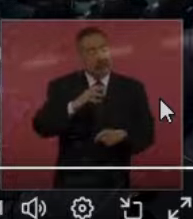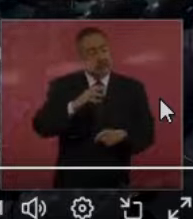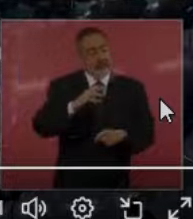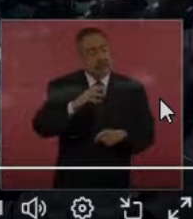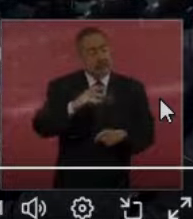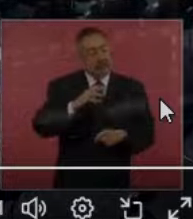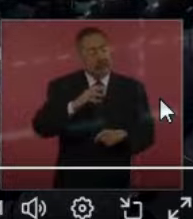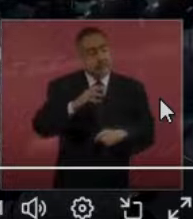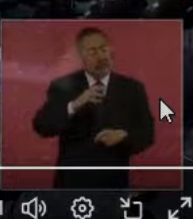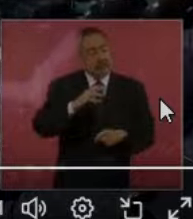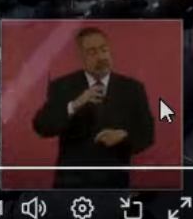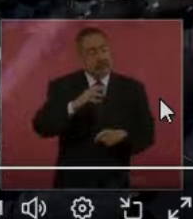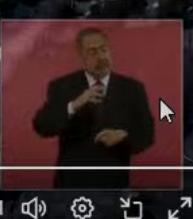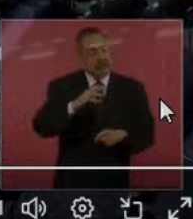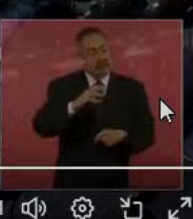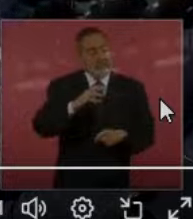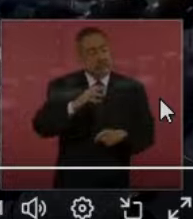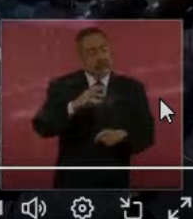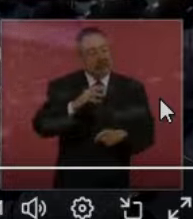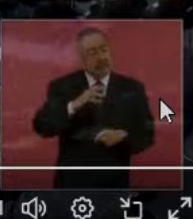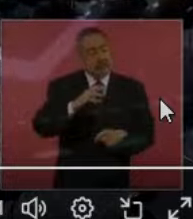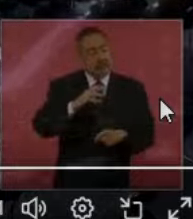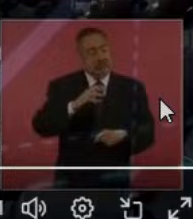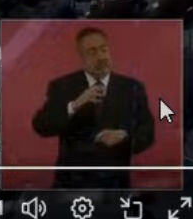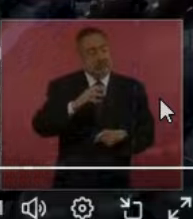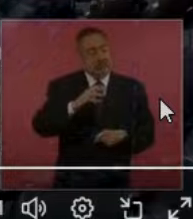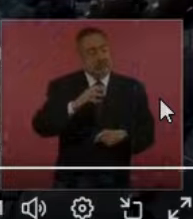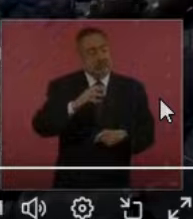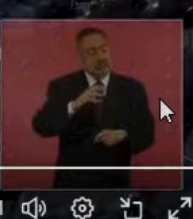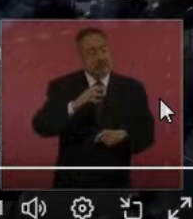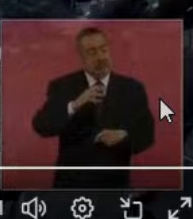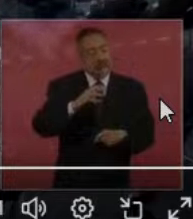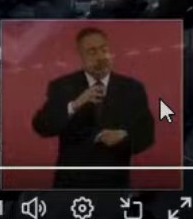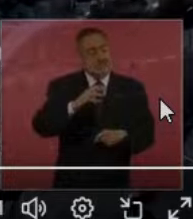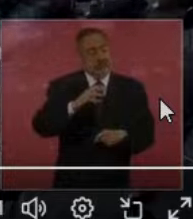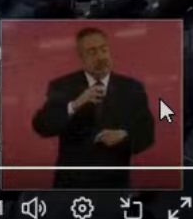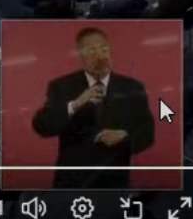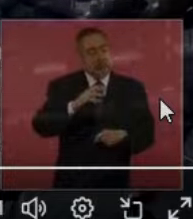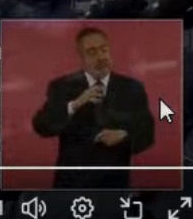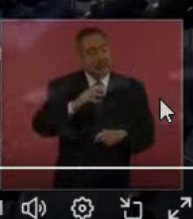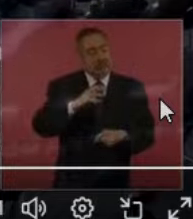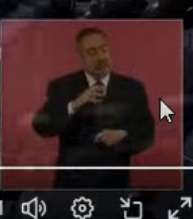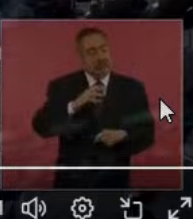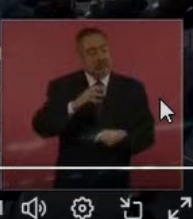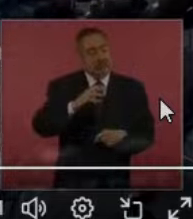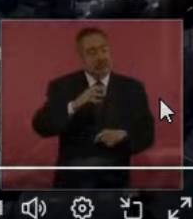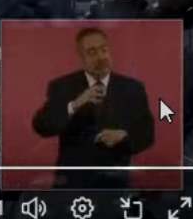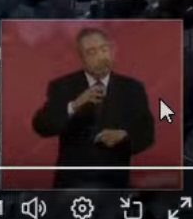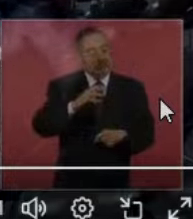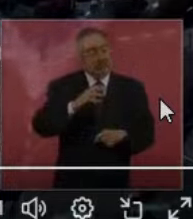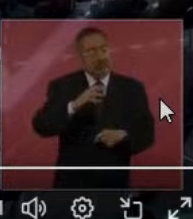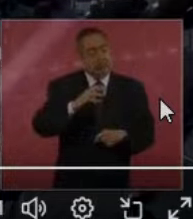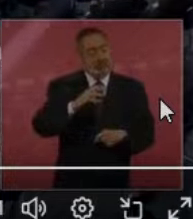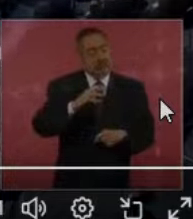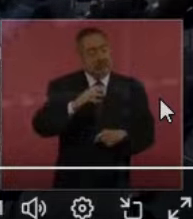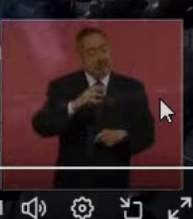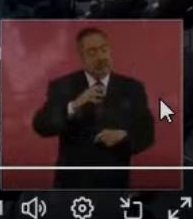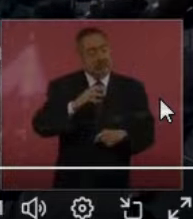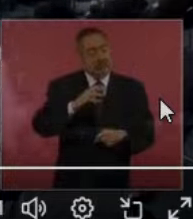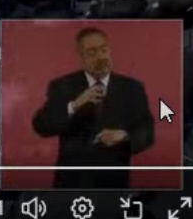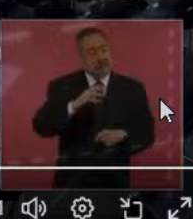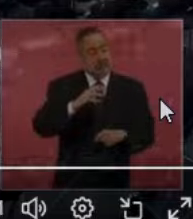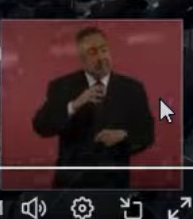va a estar eh manejando el banco de México qué mejor que lo maneje el banco de México y no una empresa privada que pues de paso